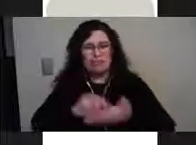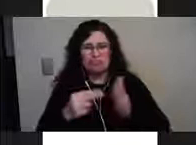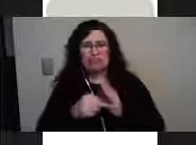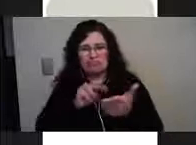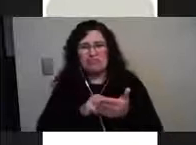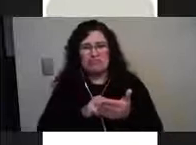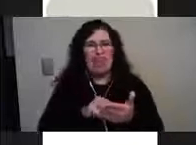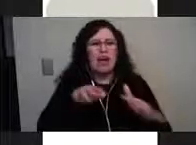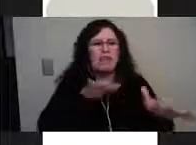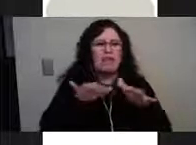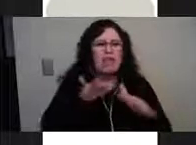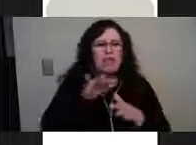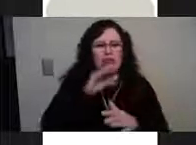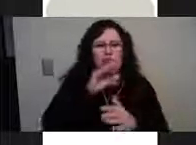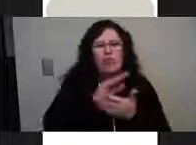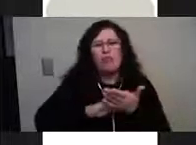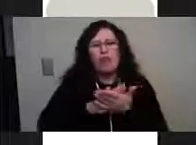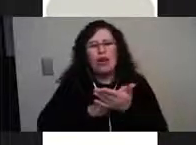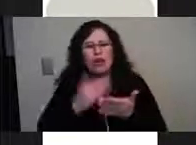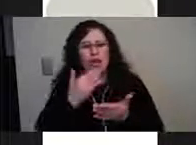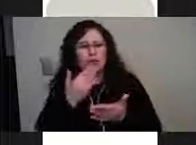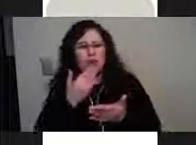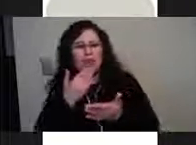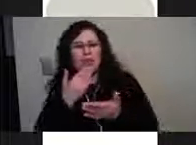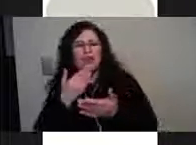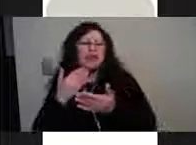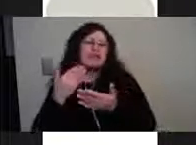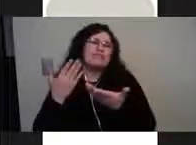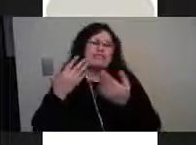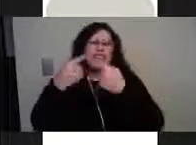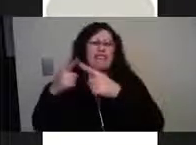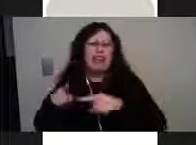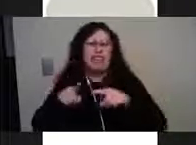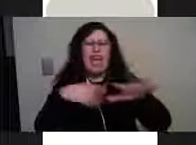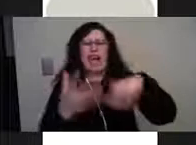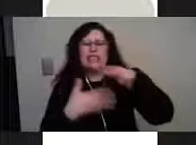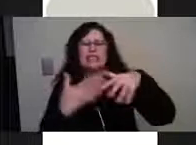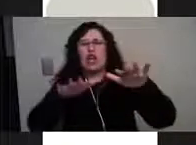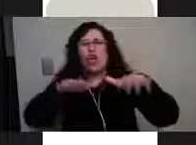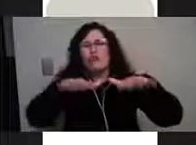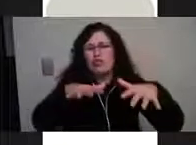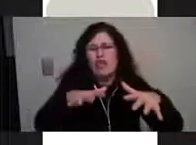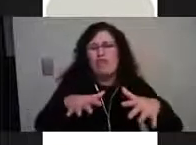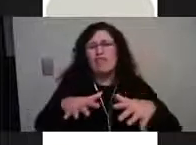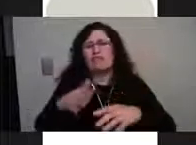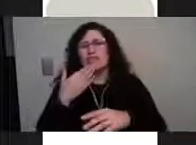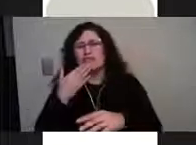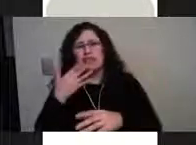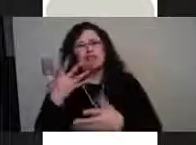¿ya? A algunos trastornos conductuales, también es frecuente crisis convulsivas, ¿ya? Ah,